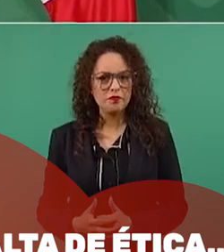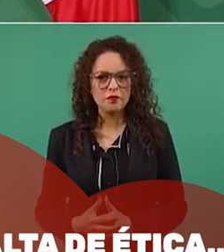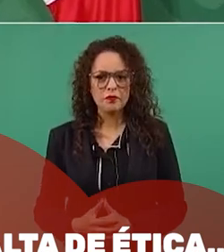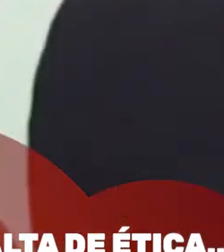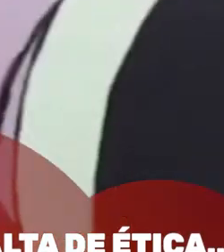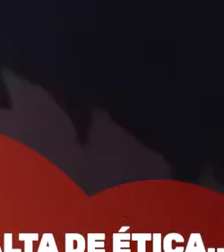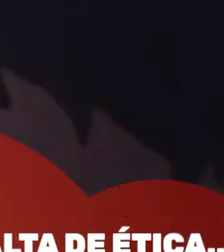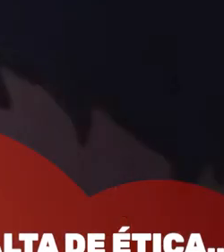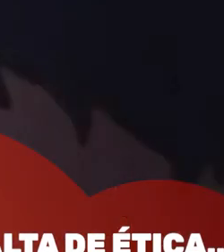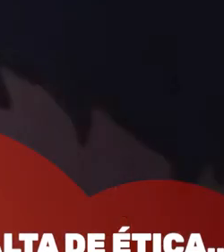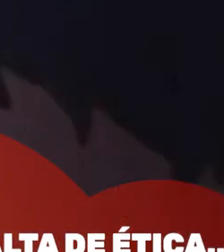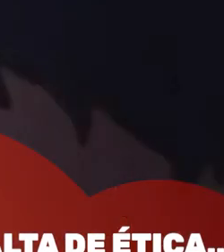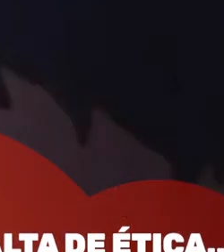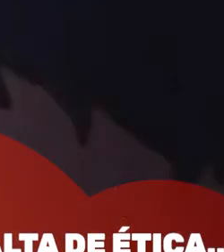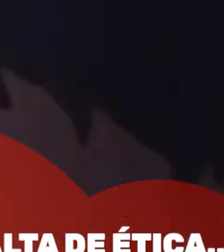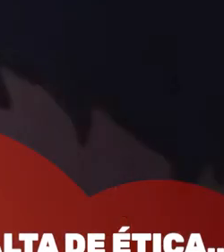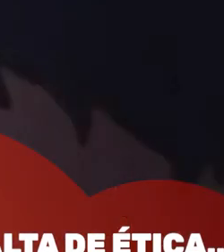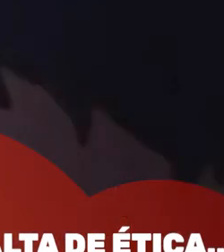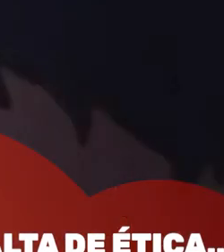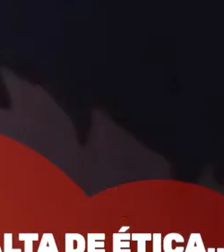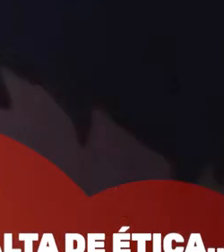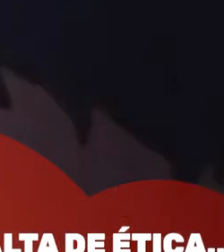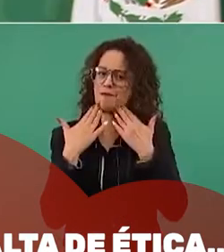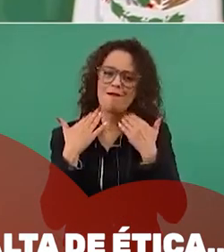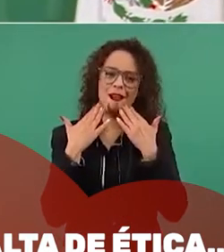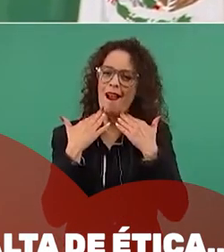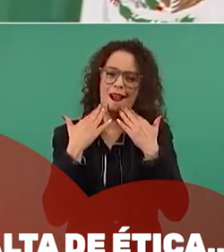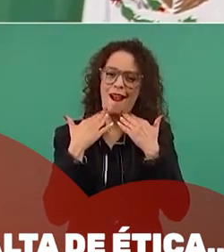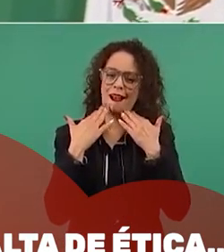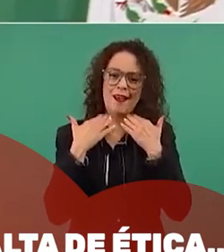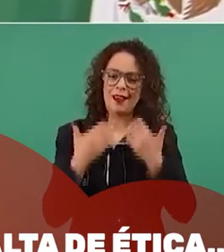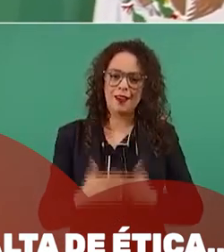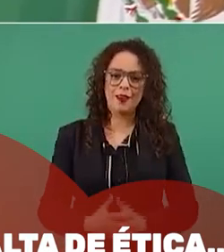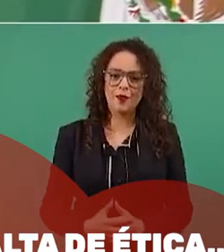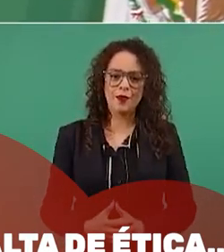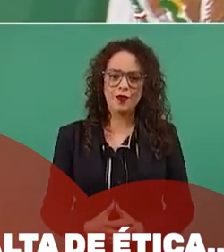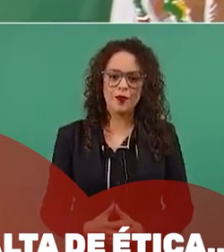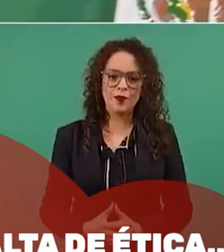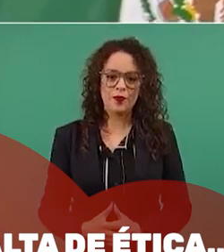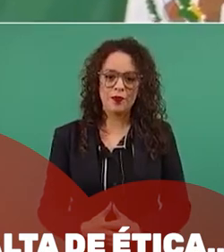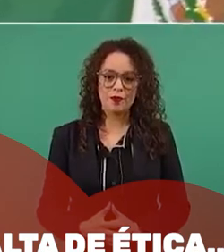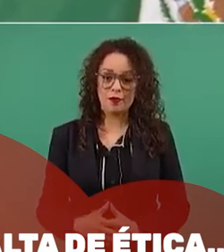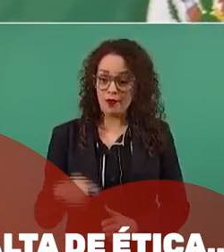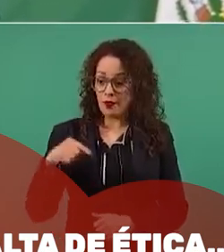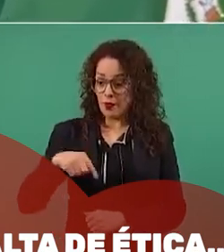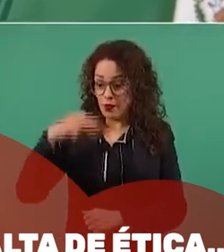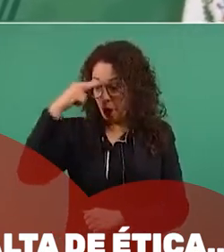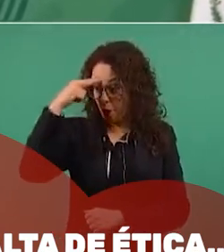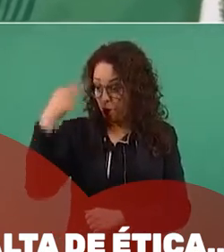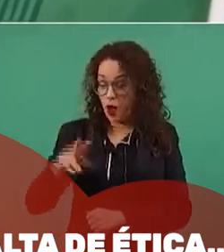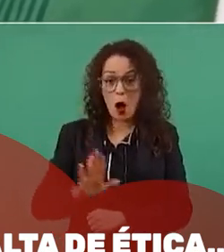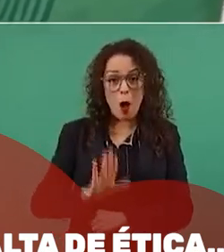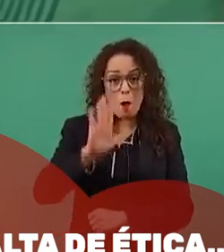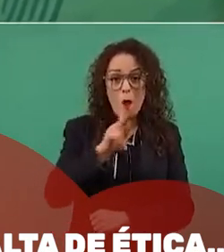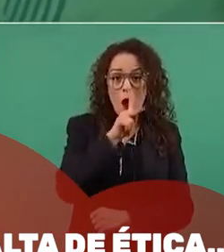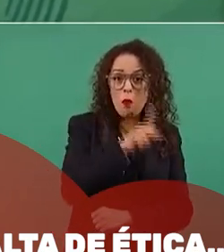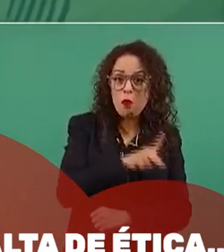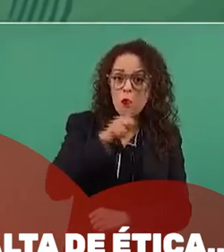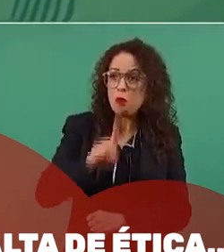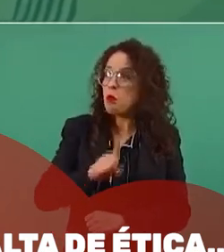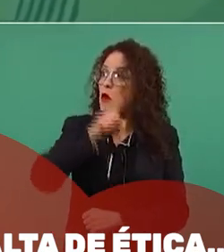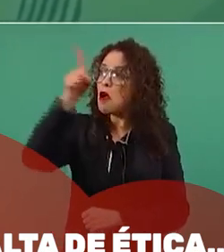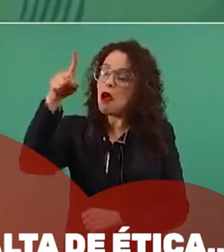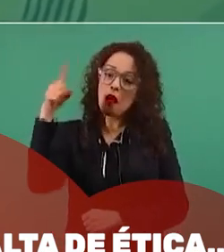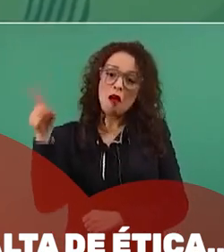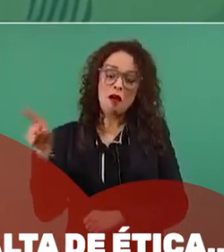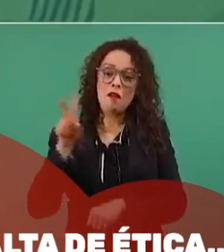el presidente. Cada día, más fachero, hijo de tu puta. Además, agregó que León Krause pensó que, como Jorge es crítico de la administración actual,